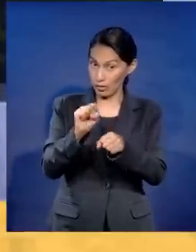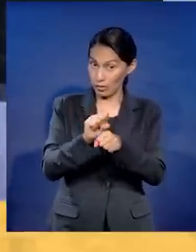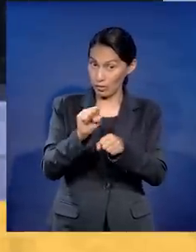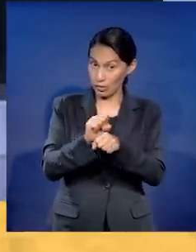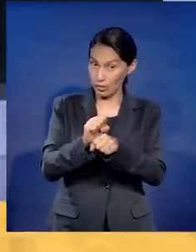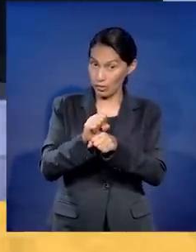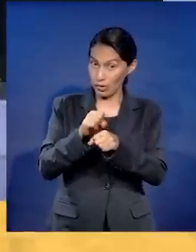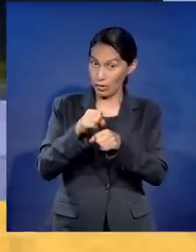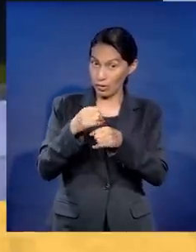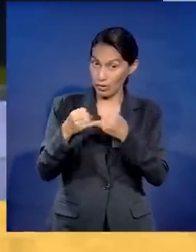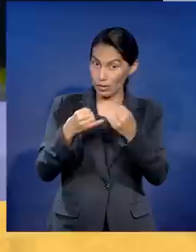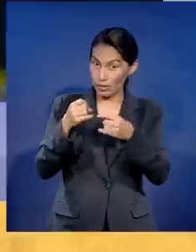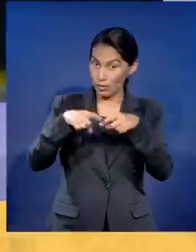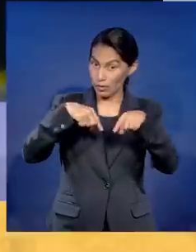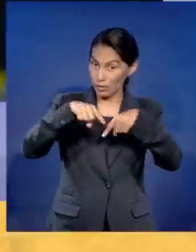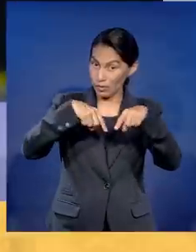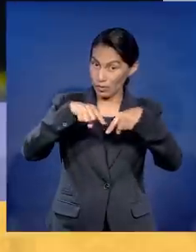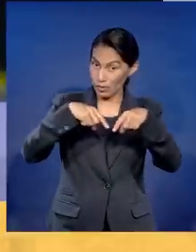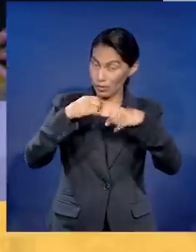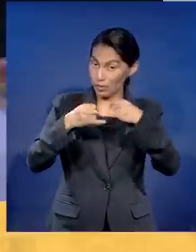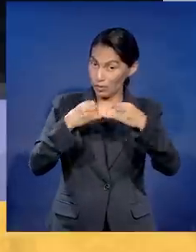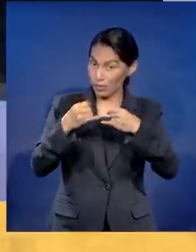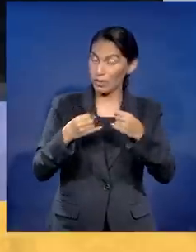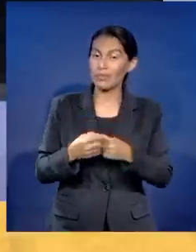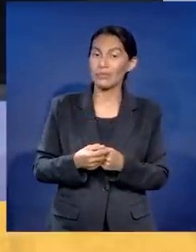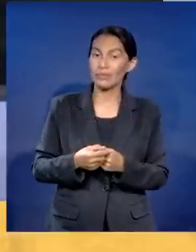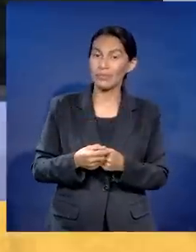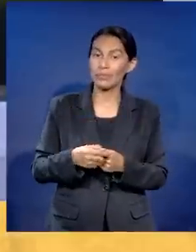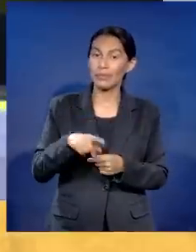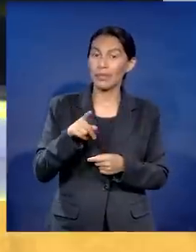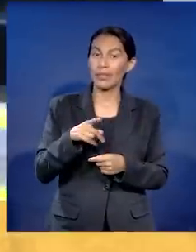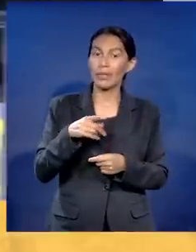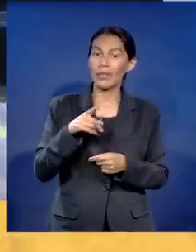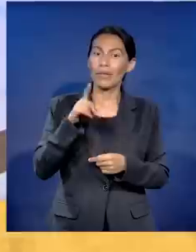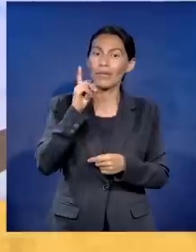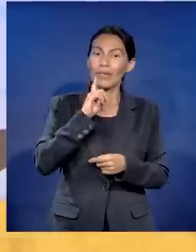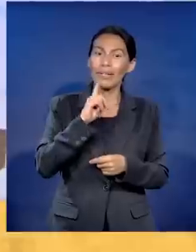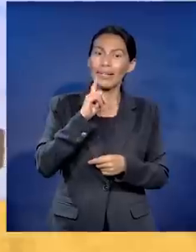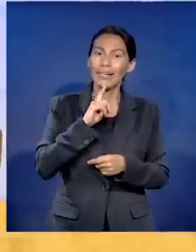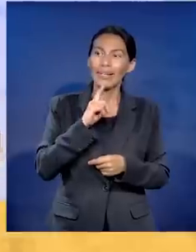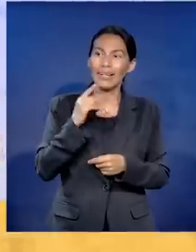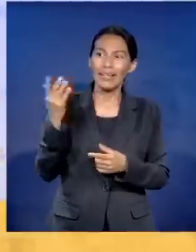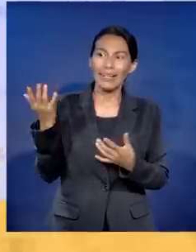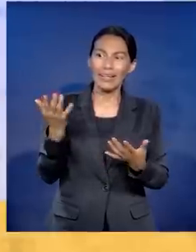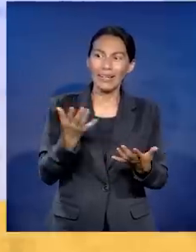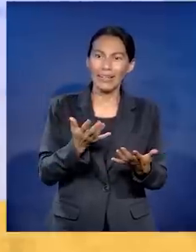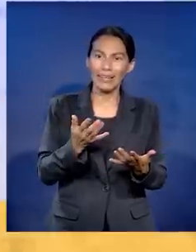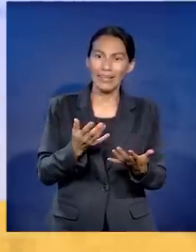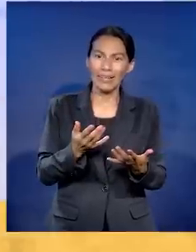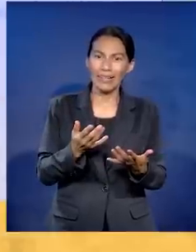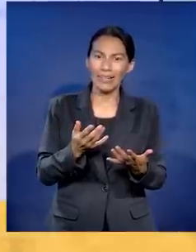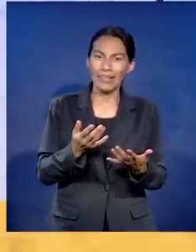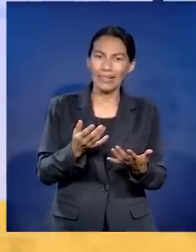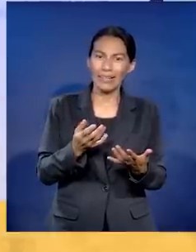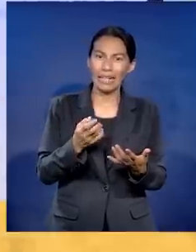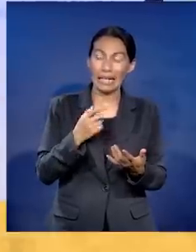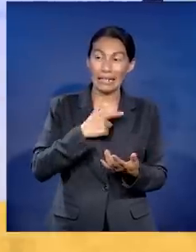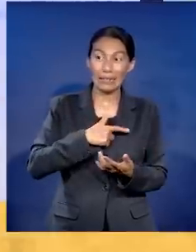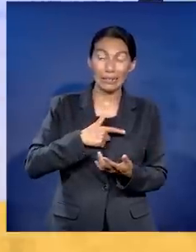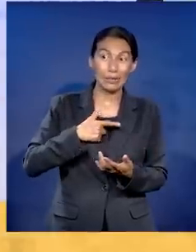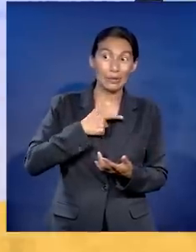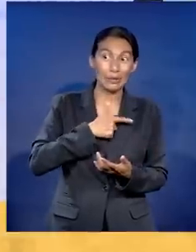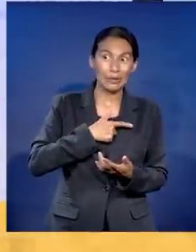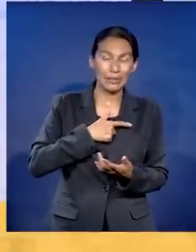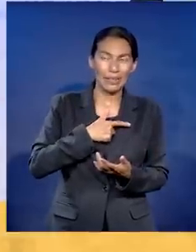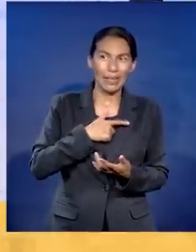Por eso es, acuérdese, cuando usted estaba en la secundaria y estaba jugando fútbol, estaba jugando fútbol como si nada. Pero si llegaban las muchachas de la